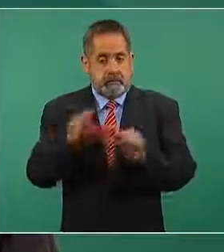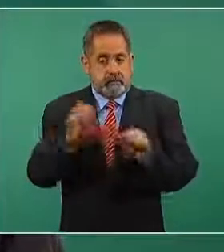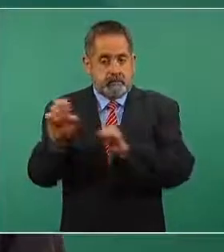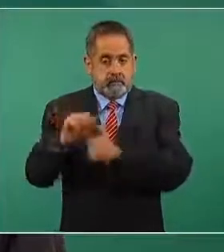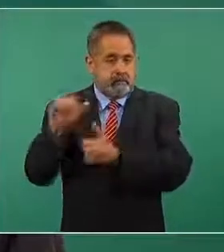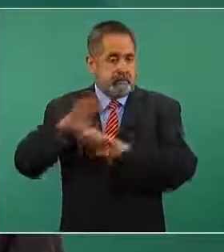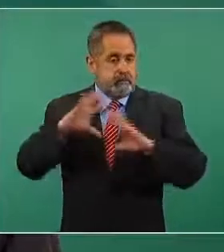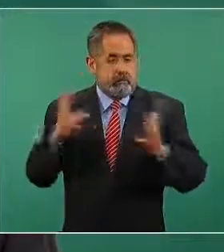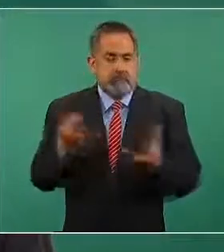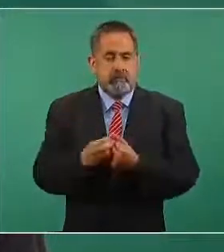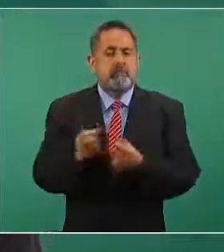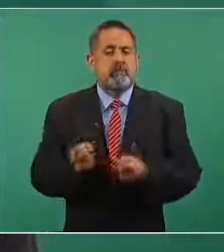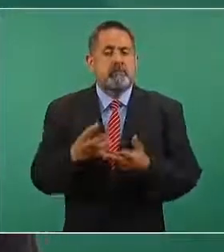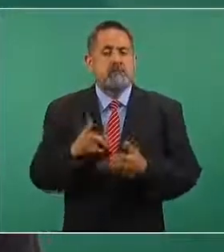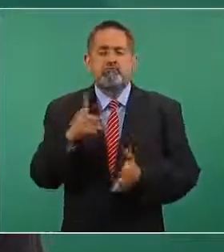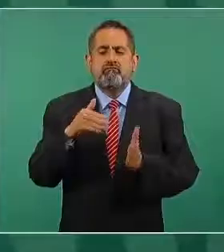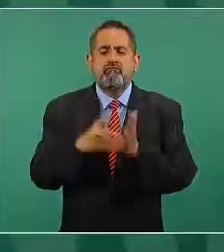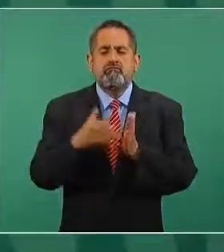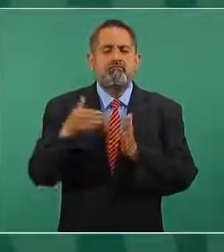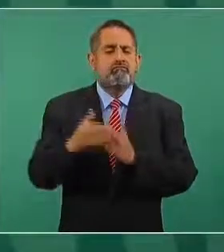327.600, para un total de